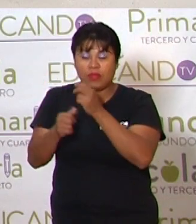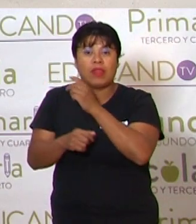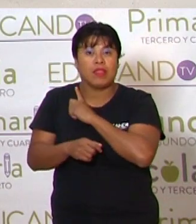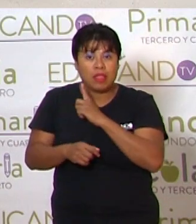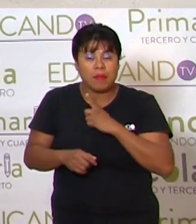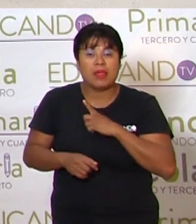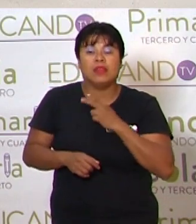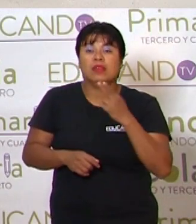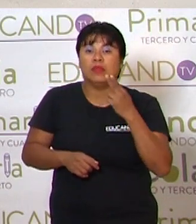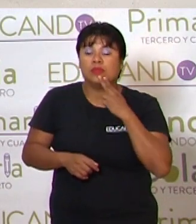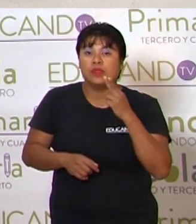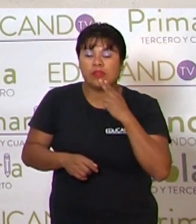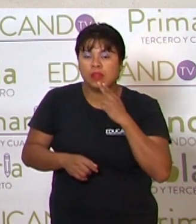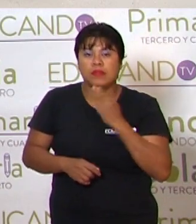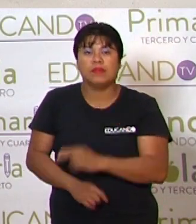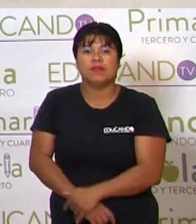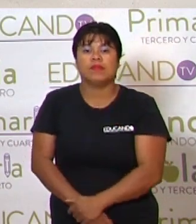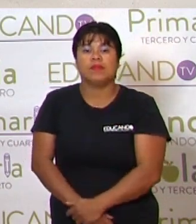tienen que funcionar